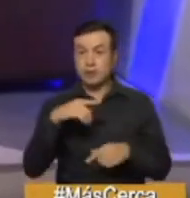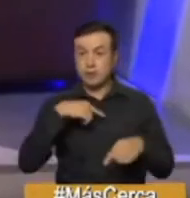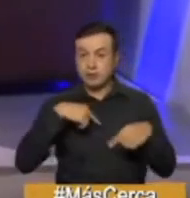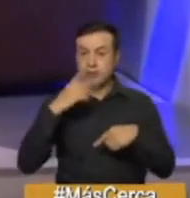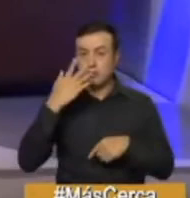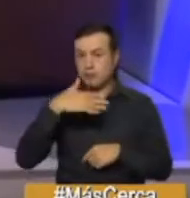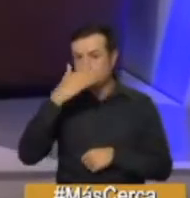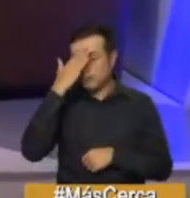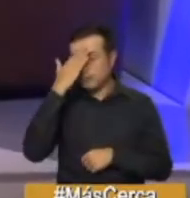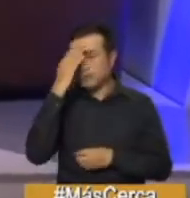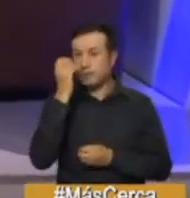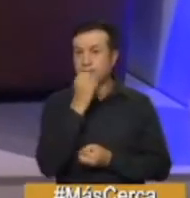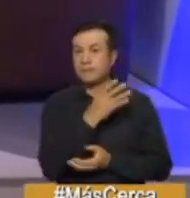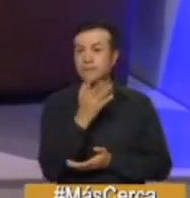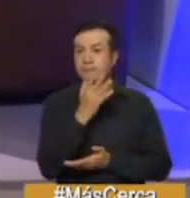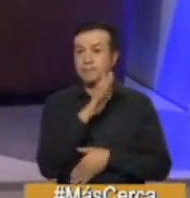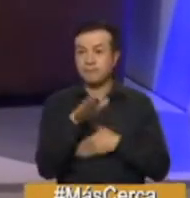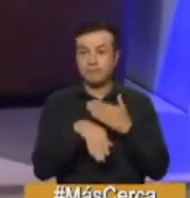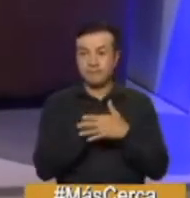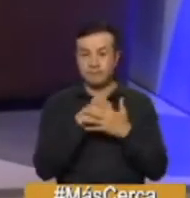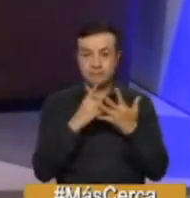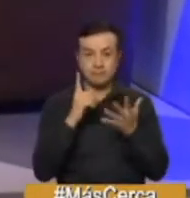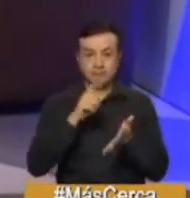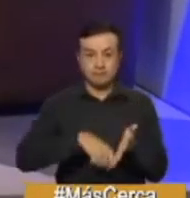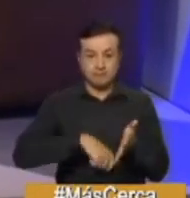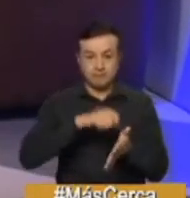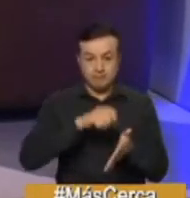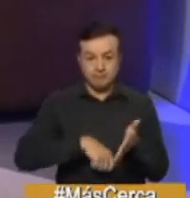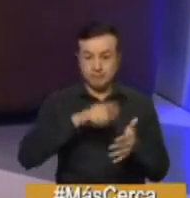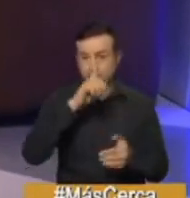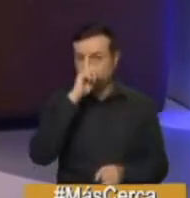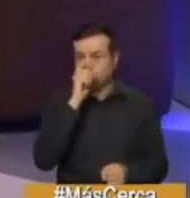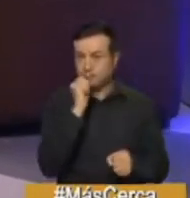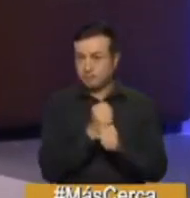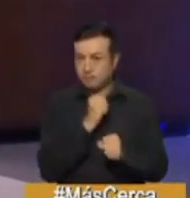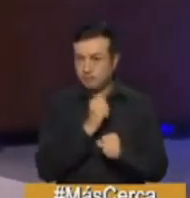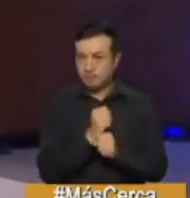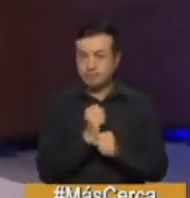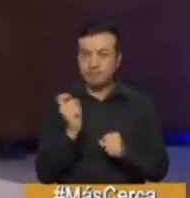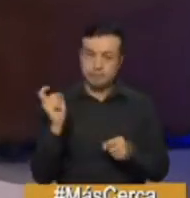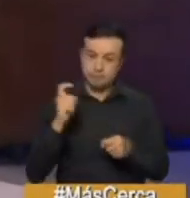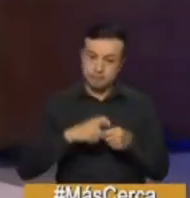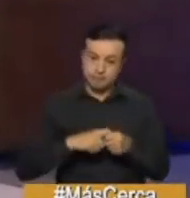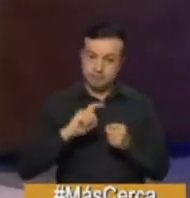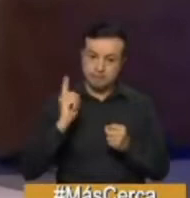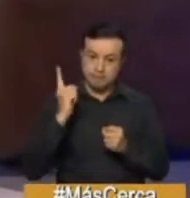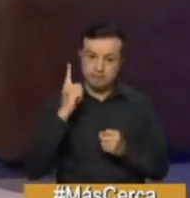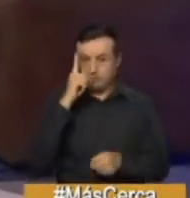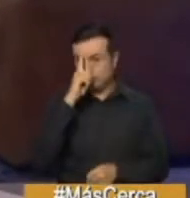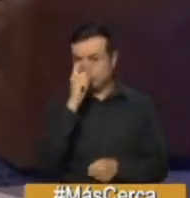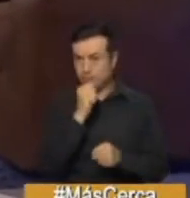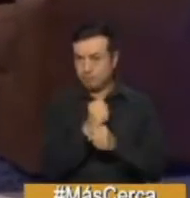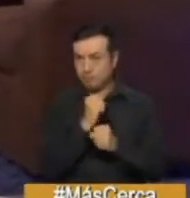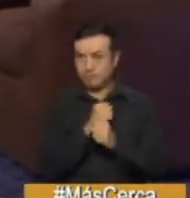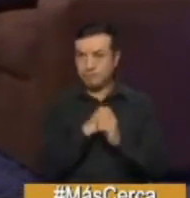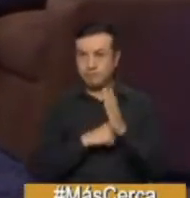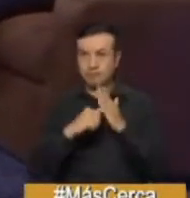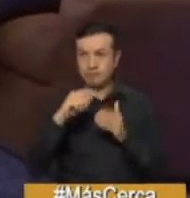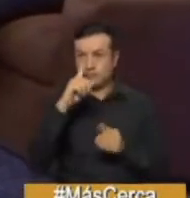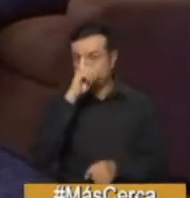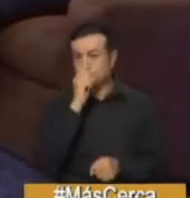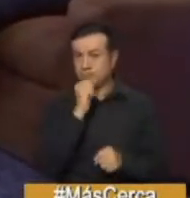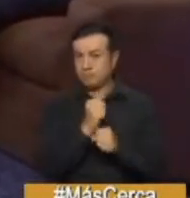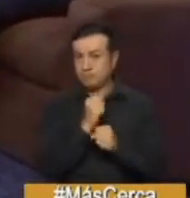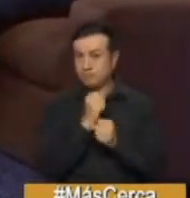conozca su suavidad hacer su contrato de trabajo registrarlo en el sistema único de trabajo del ministerio del trabajo